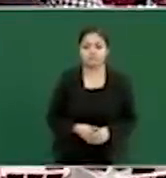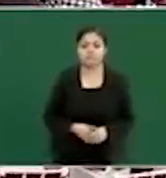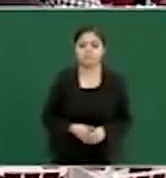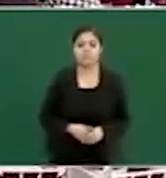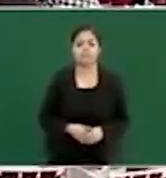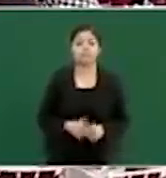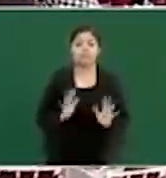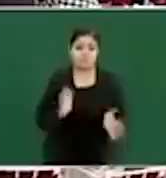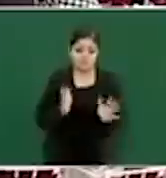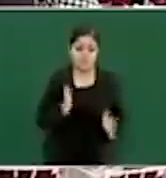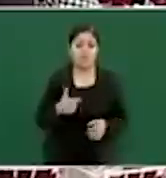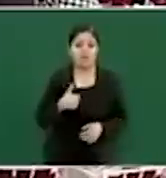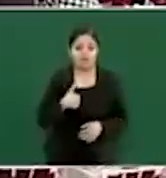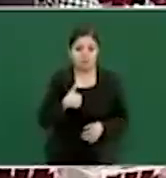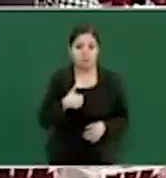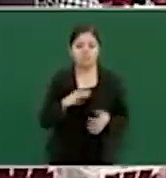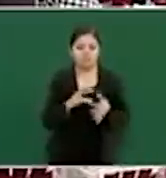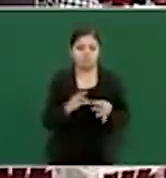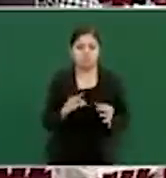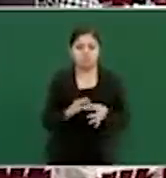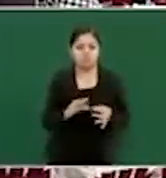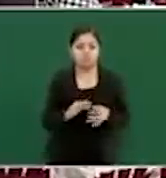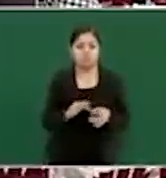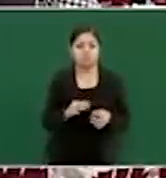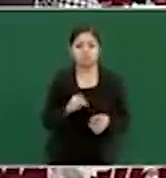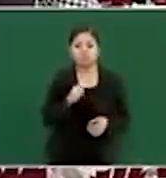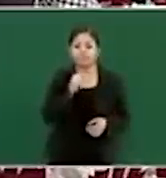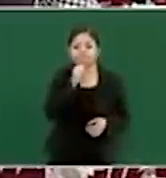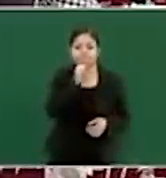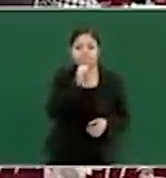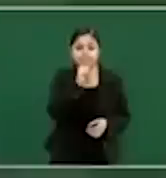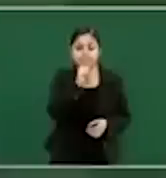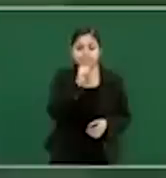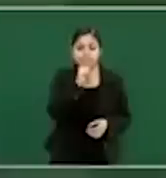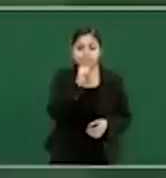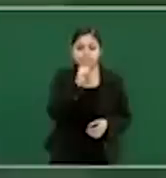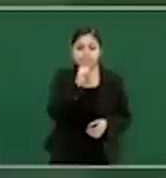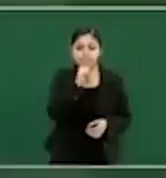Se está viendo. No se